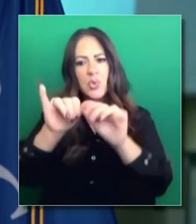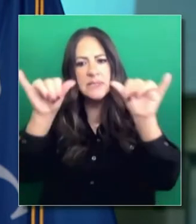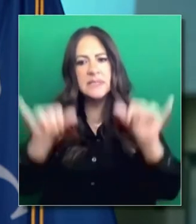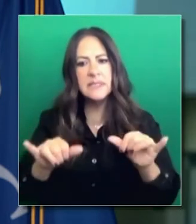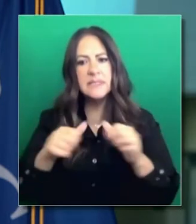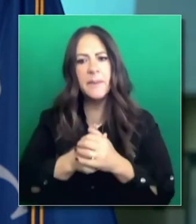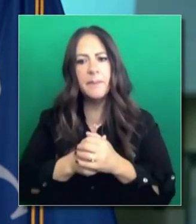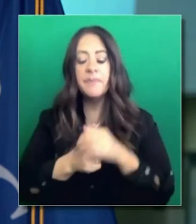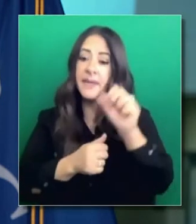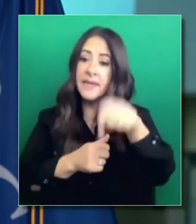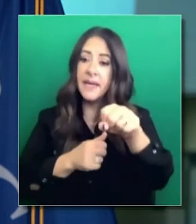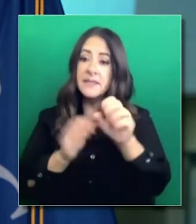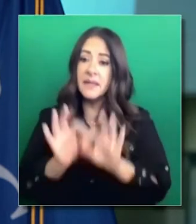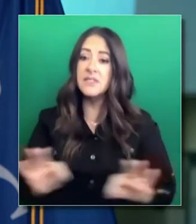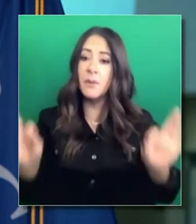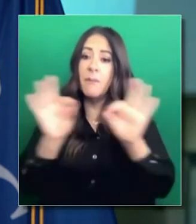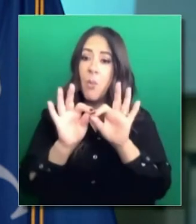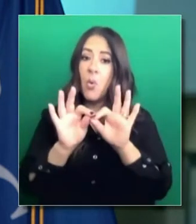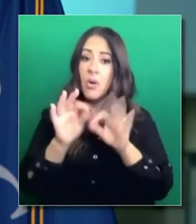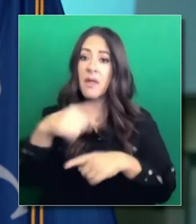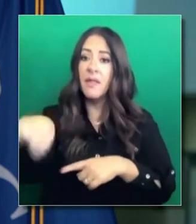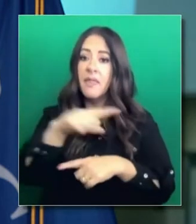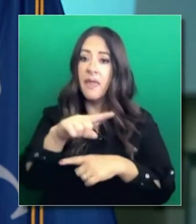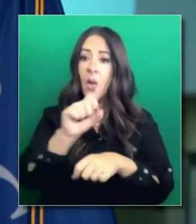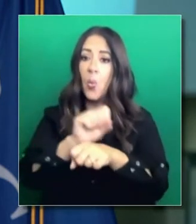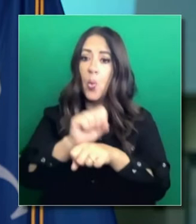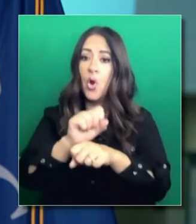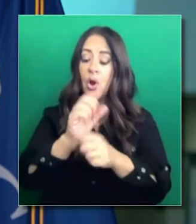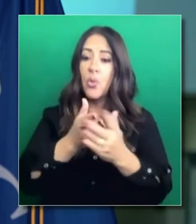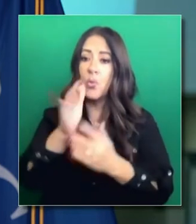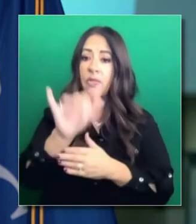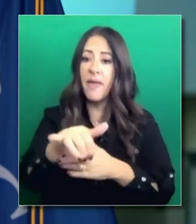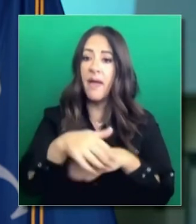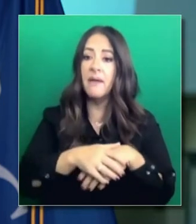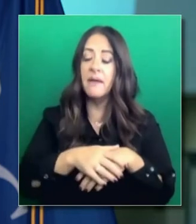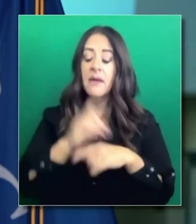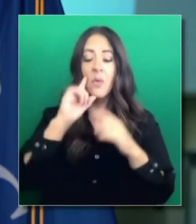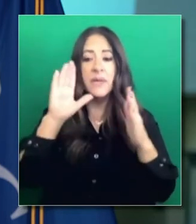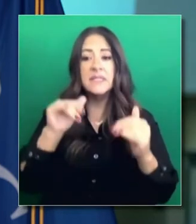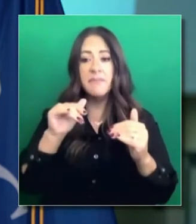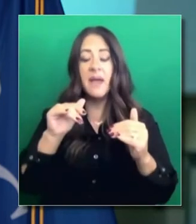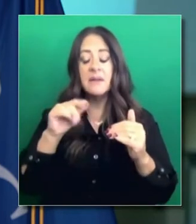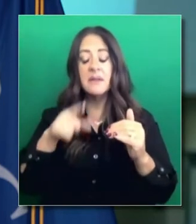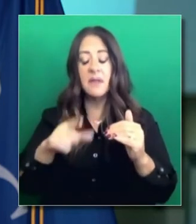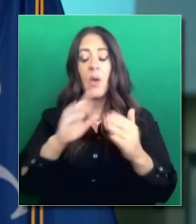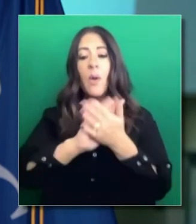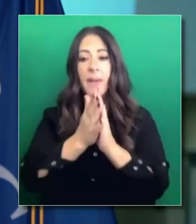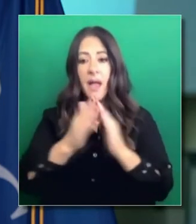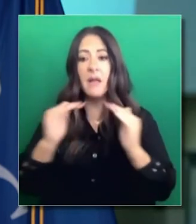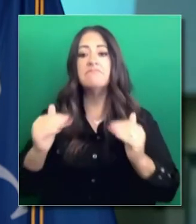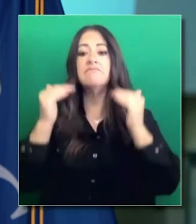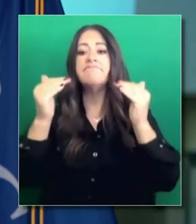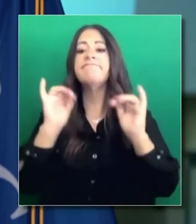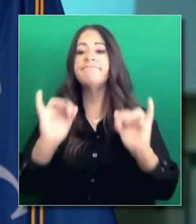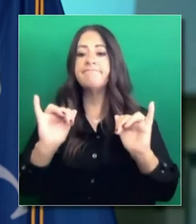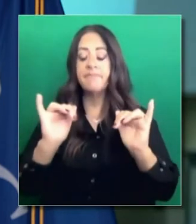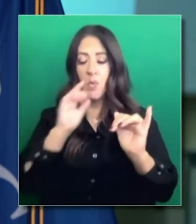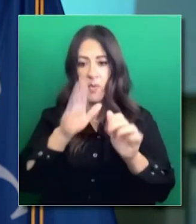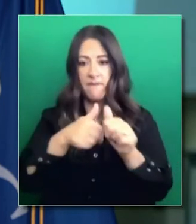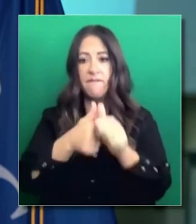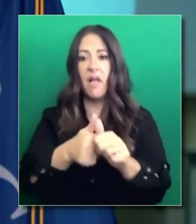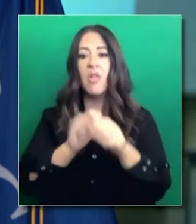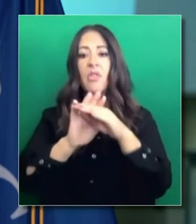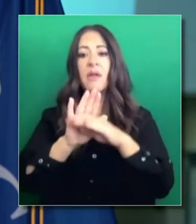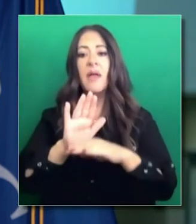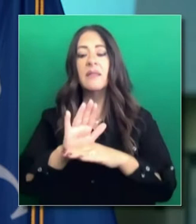que sí, ese proceso es importantísimo y se espera que este proceso se avanzará en estos principios